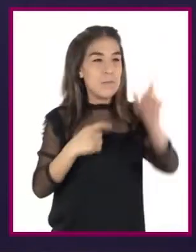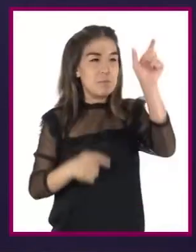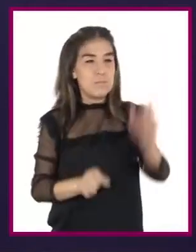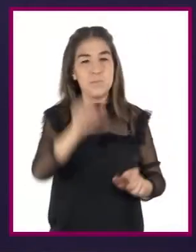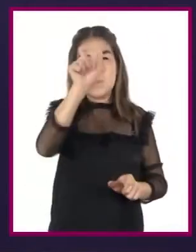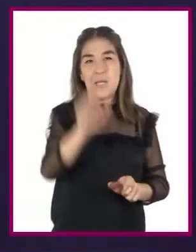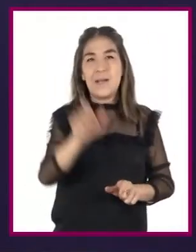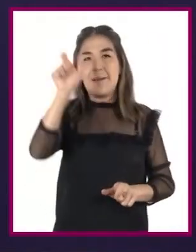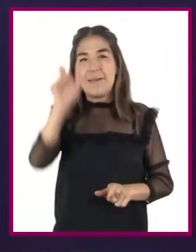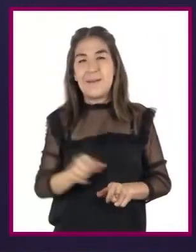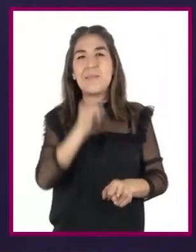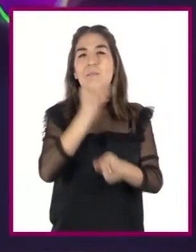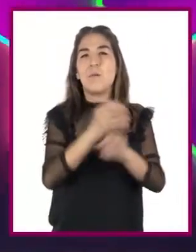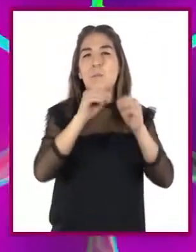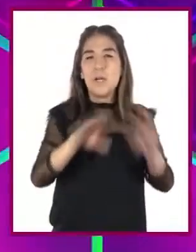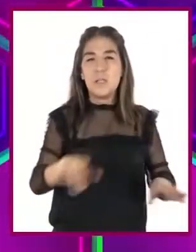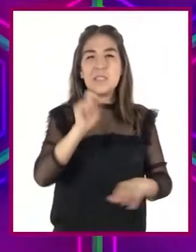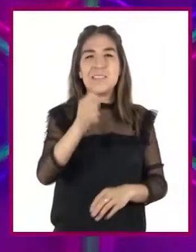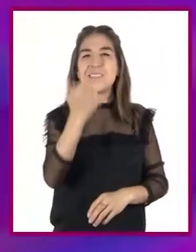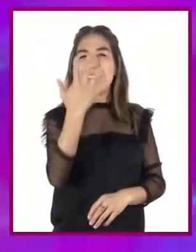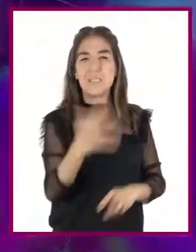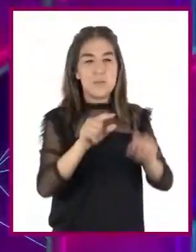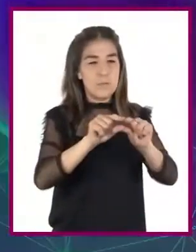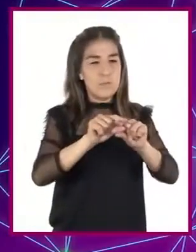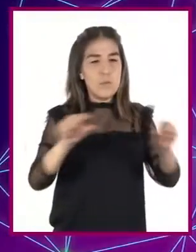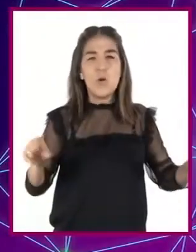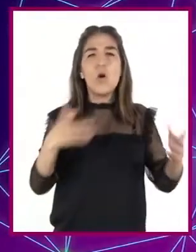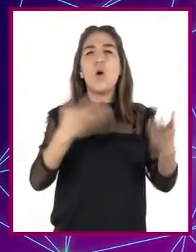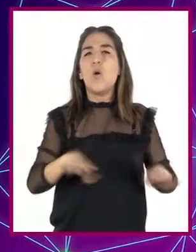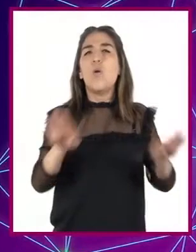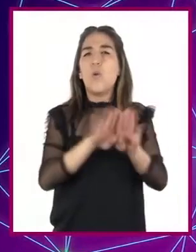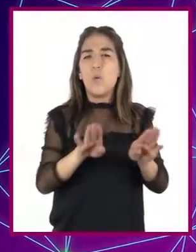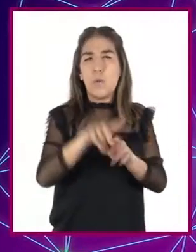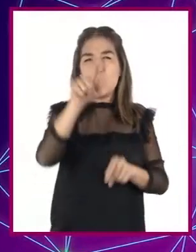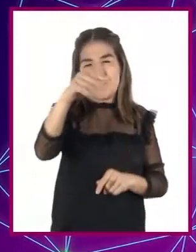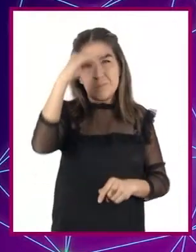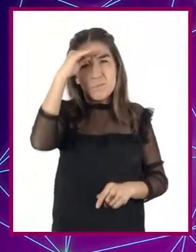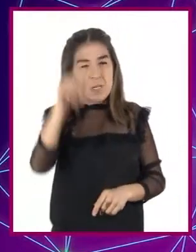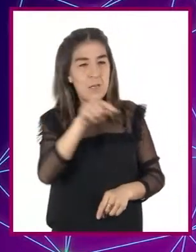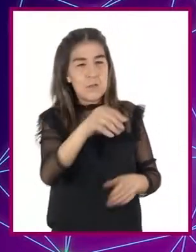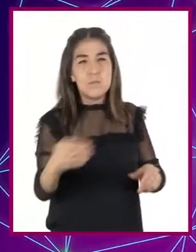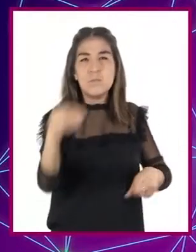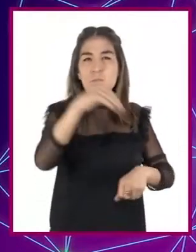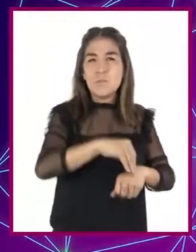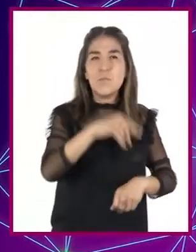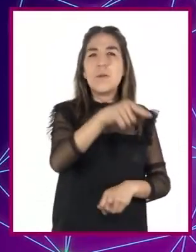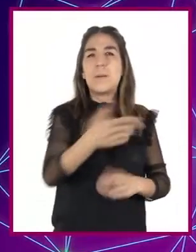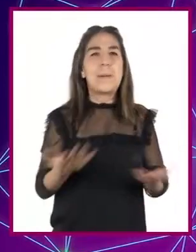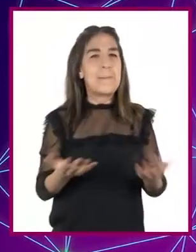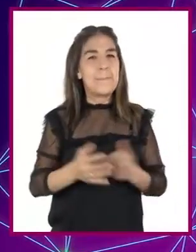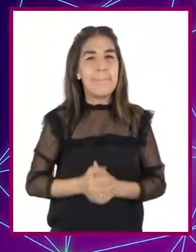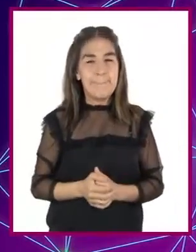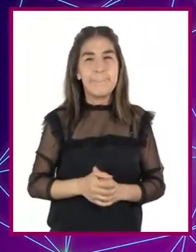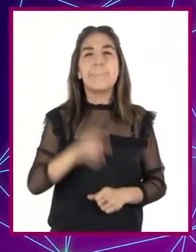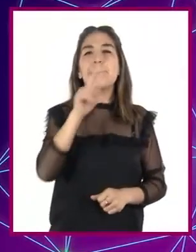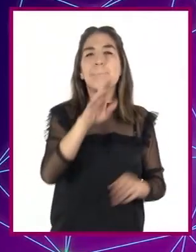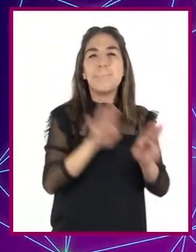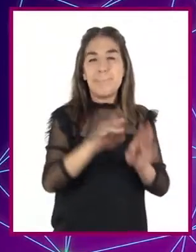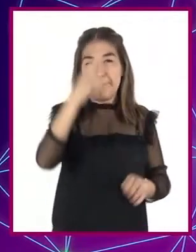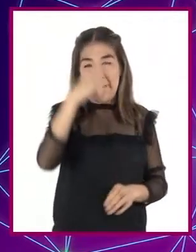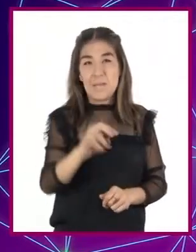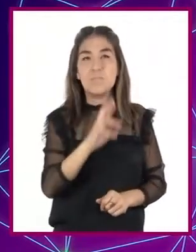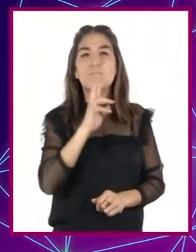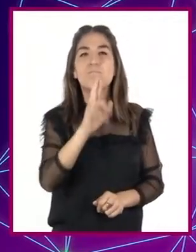en 5 intervalos. ¿Se han preguntado cómo podemos establecer el tamaño del intervalo? Para determinar el tamaño